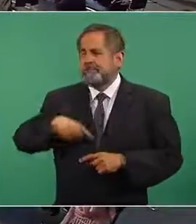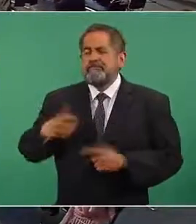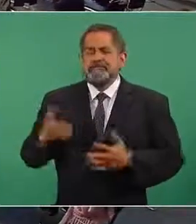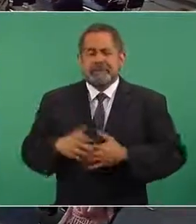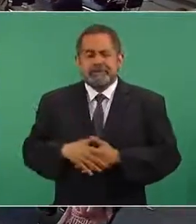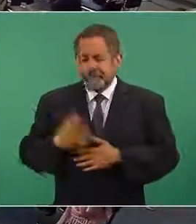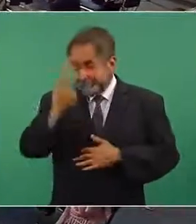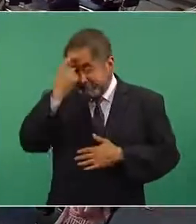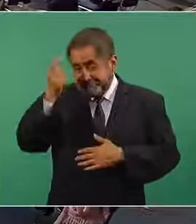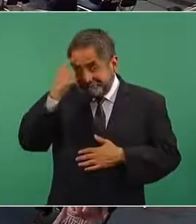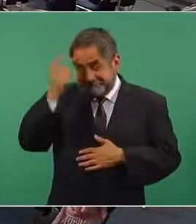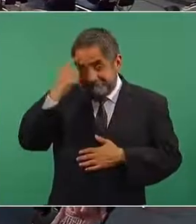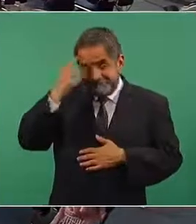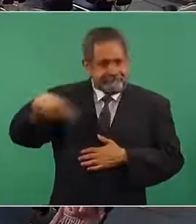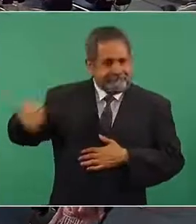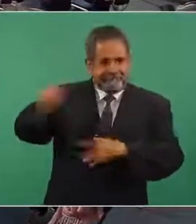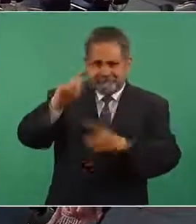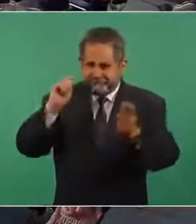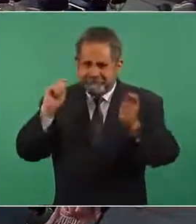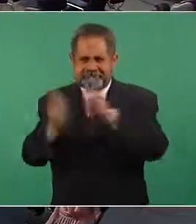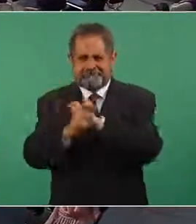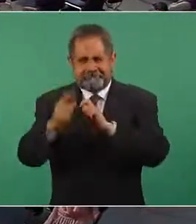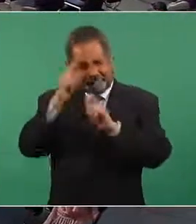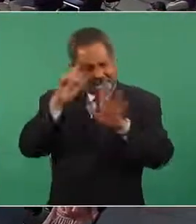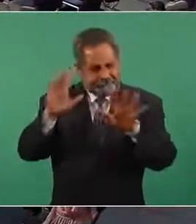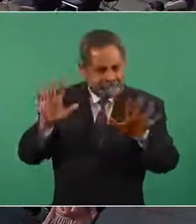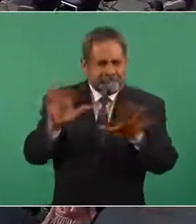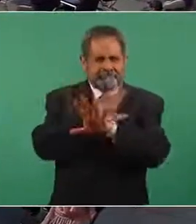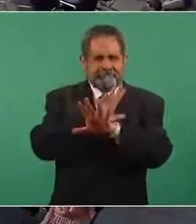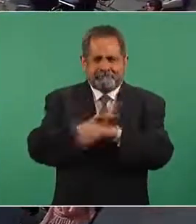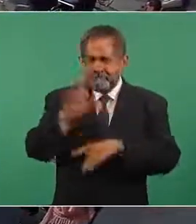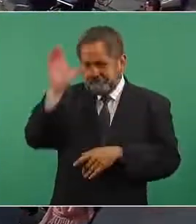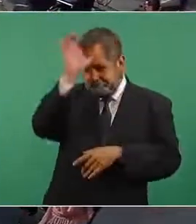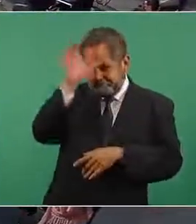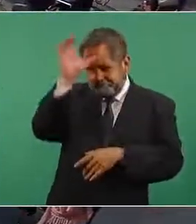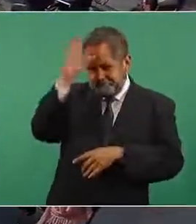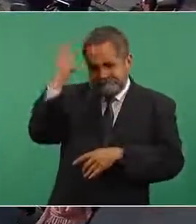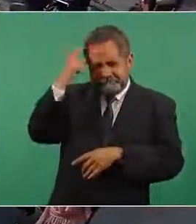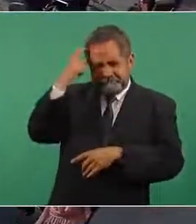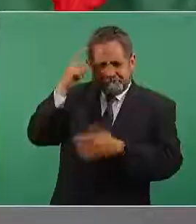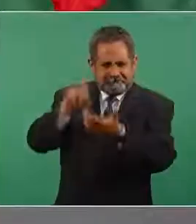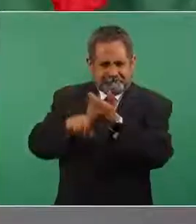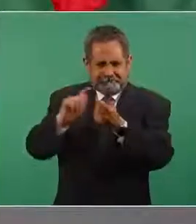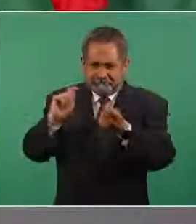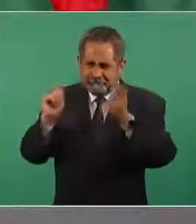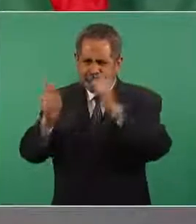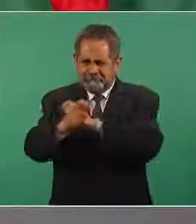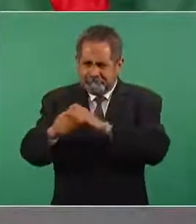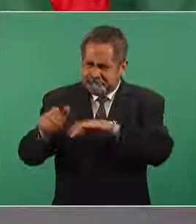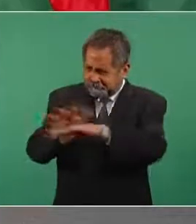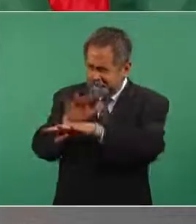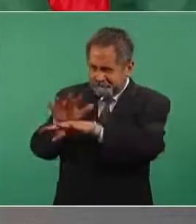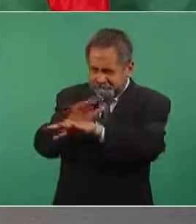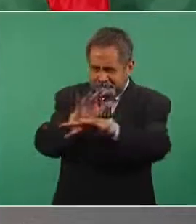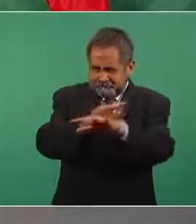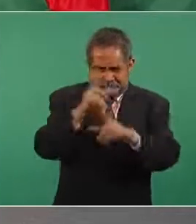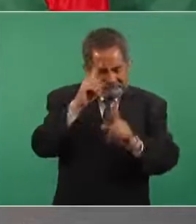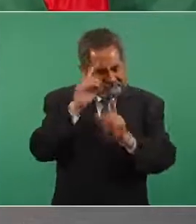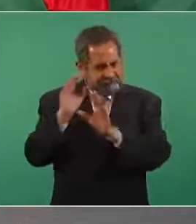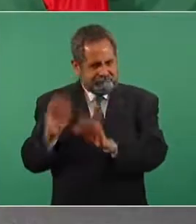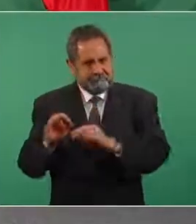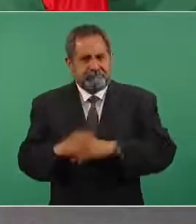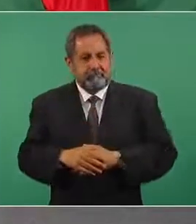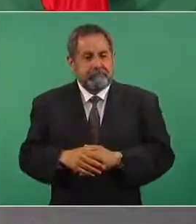un cambio de mentalidad, es una revolución de conciencias, y eso, como ya lo dije, no se